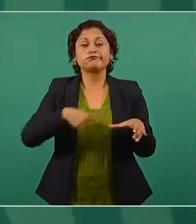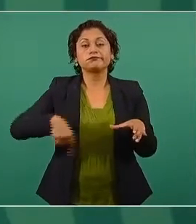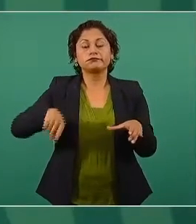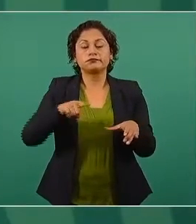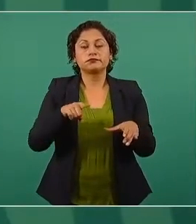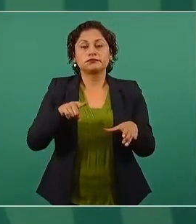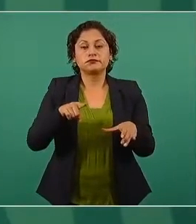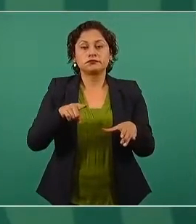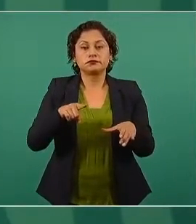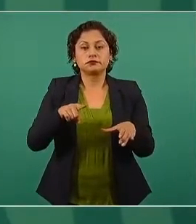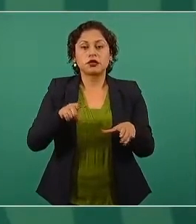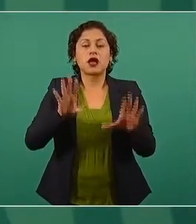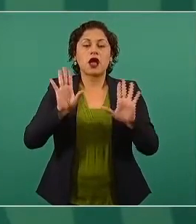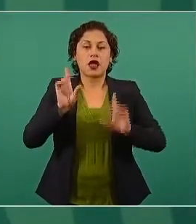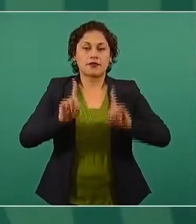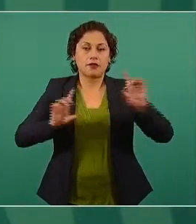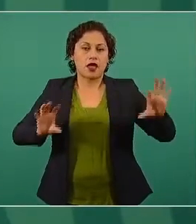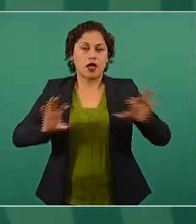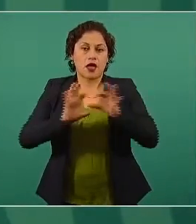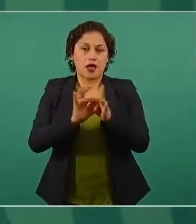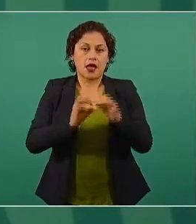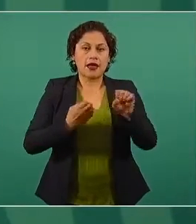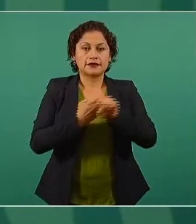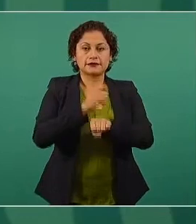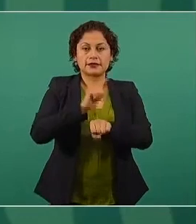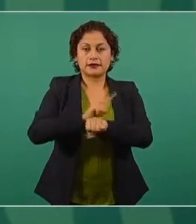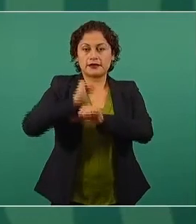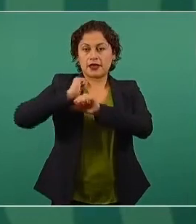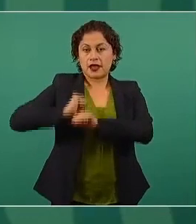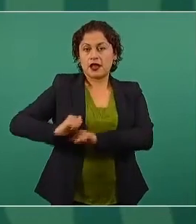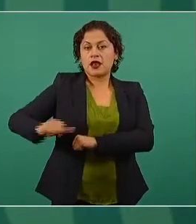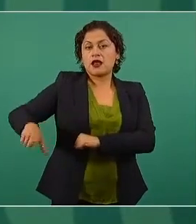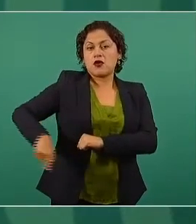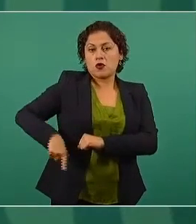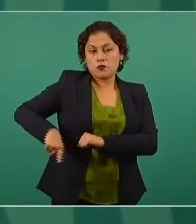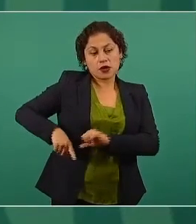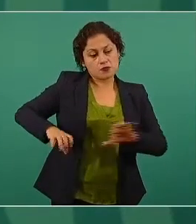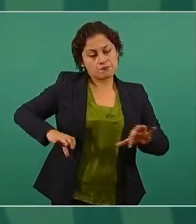acuerdo con los gobiernos estatales, una coordinación